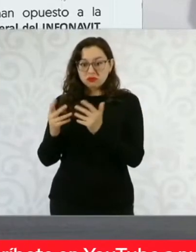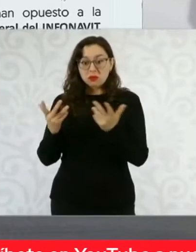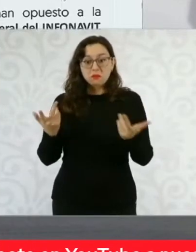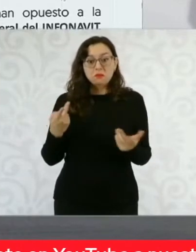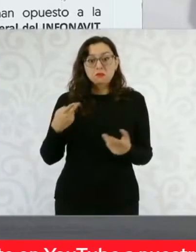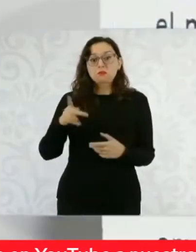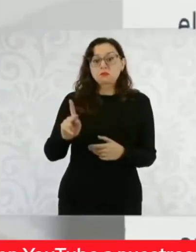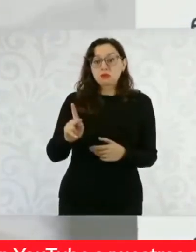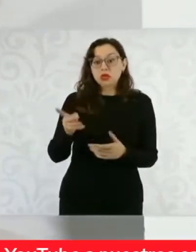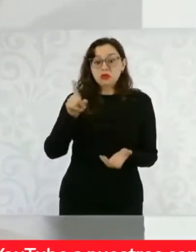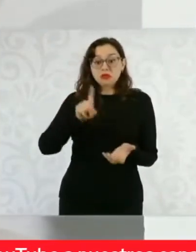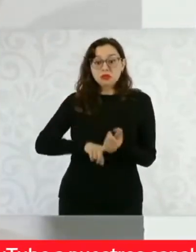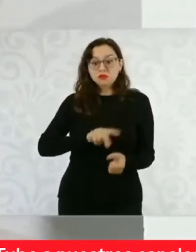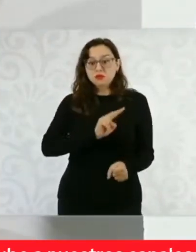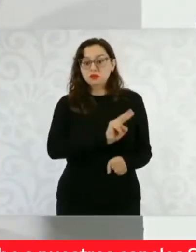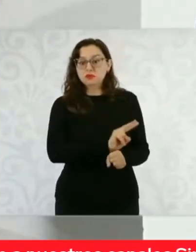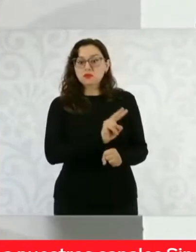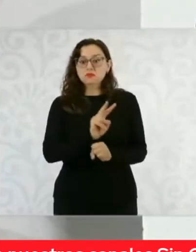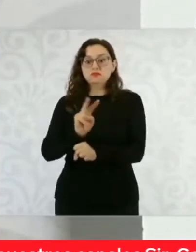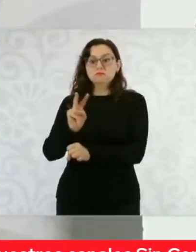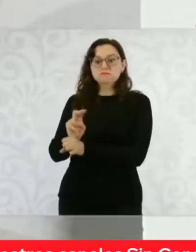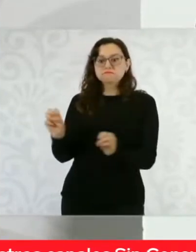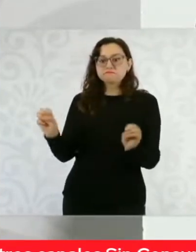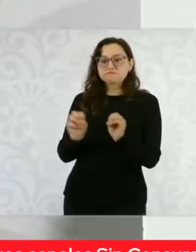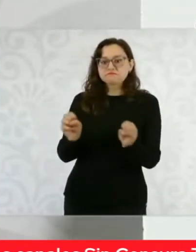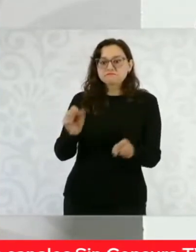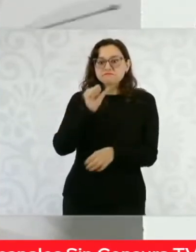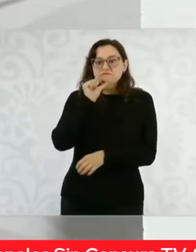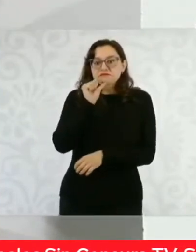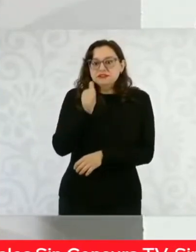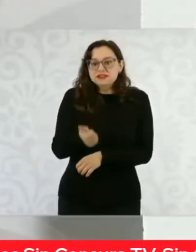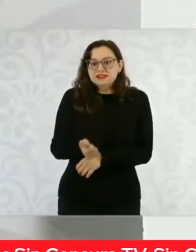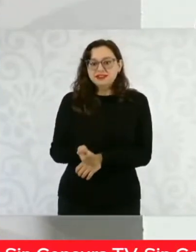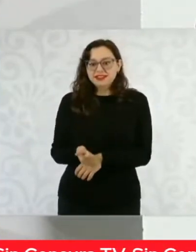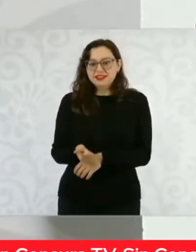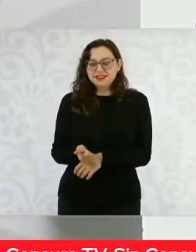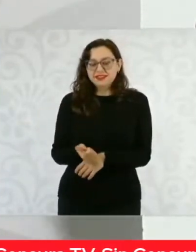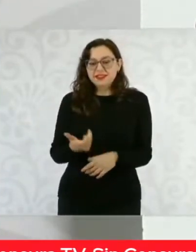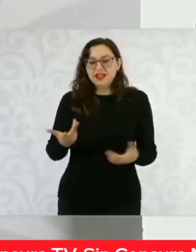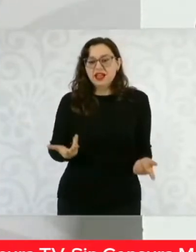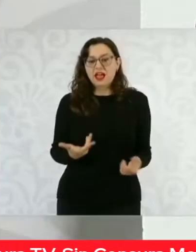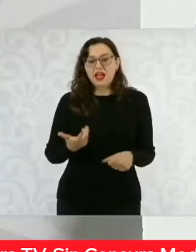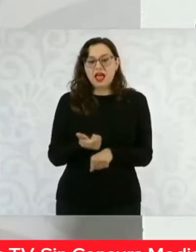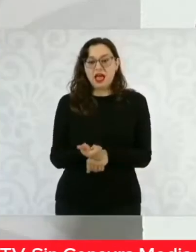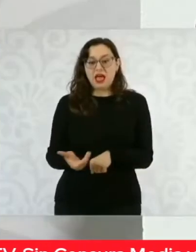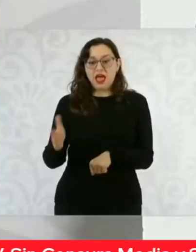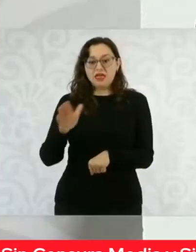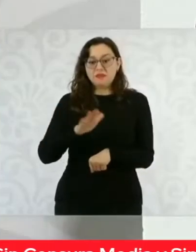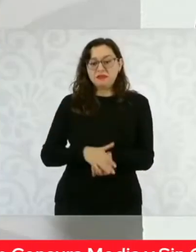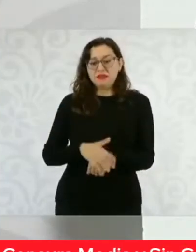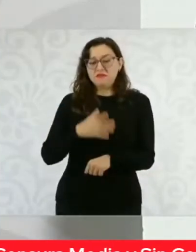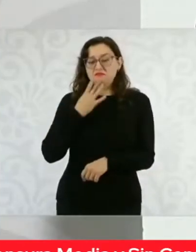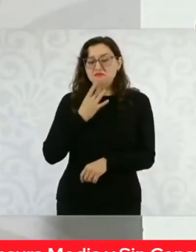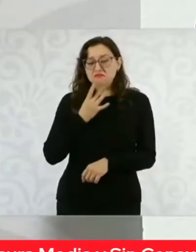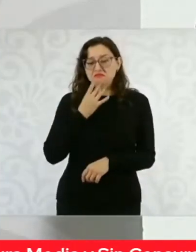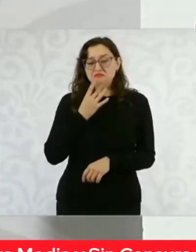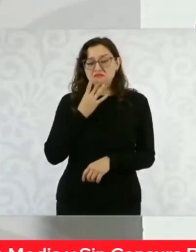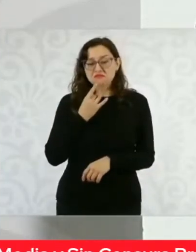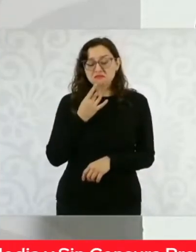ineficaces. Solo se realizan observaciones administrativas